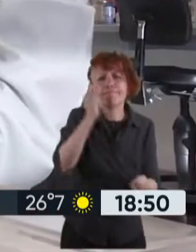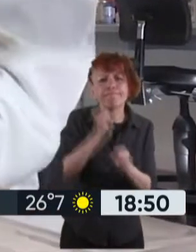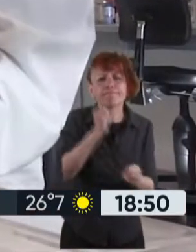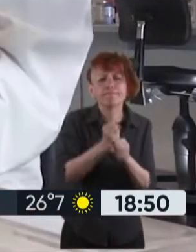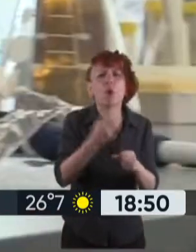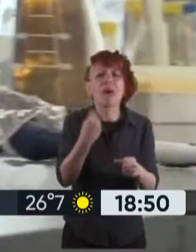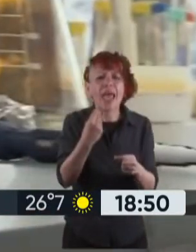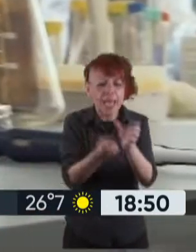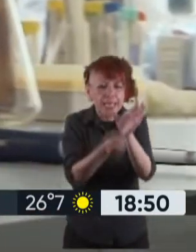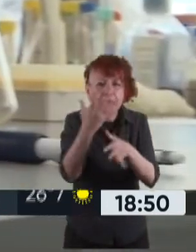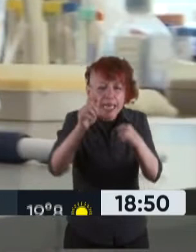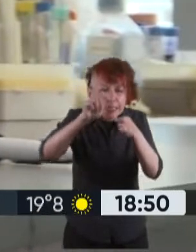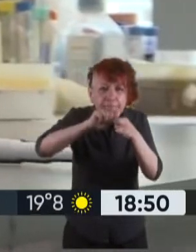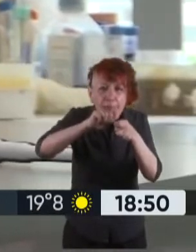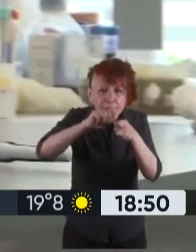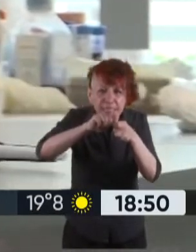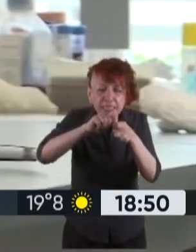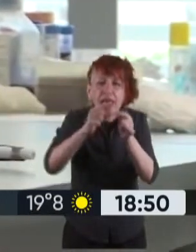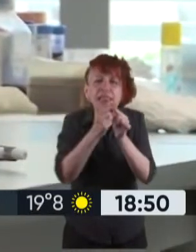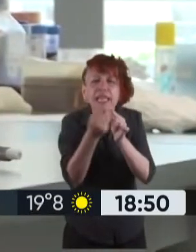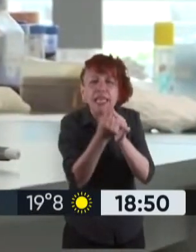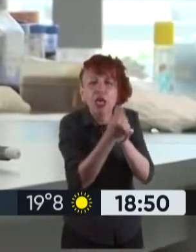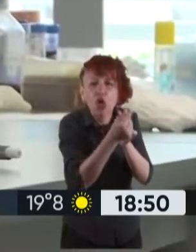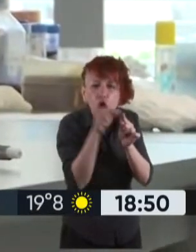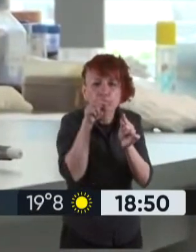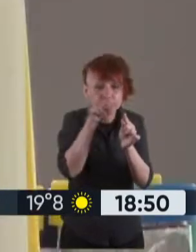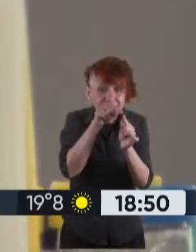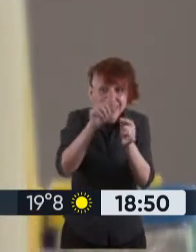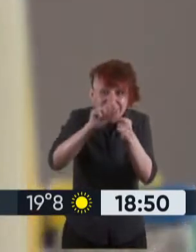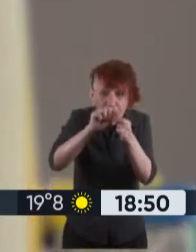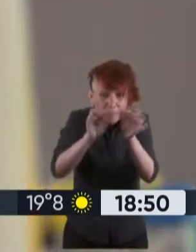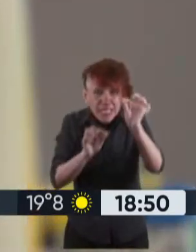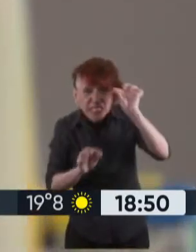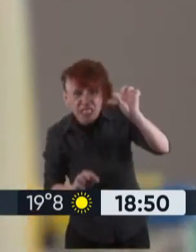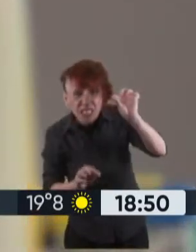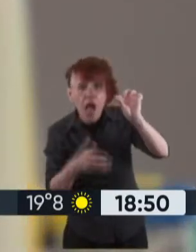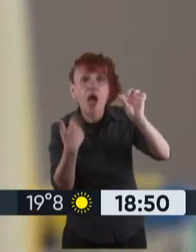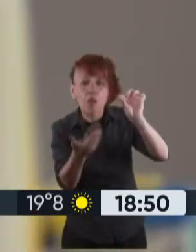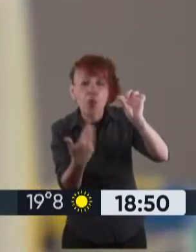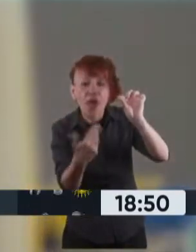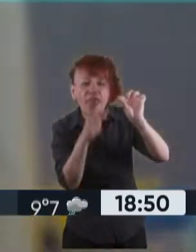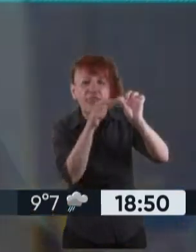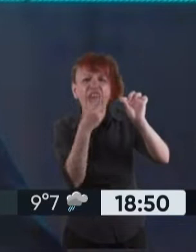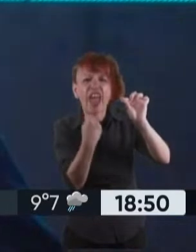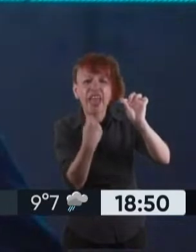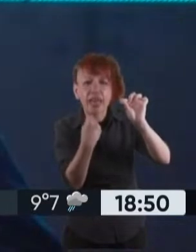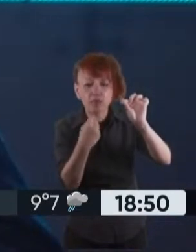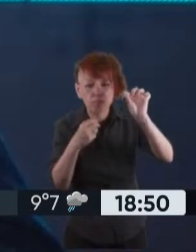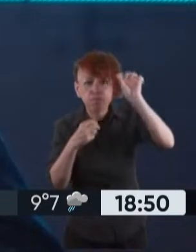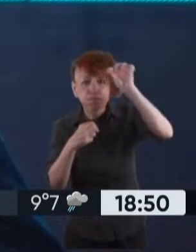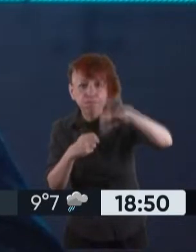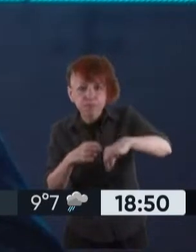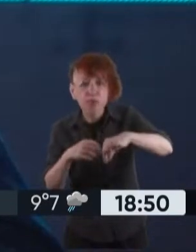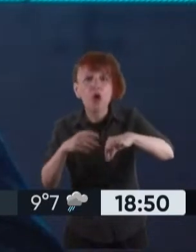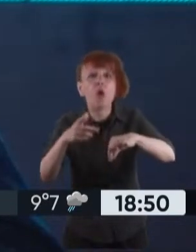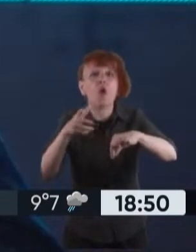semilla transgénica de trigo que era capaz de hacer crecer el trigo aún en situaciones